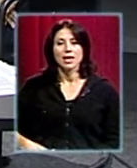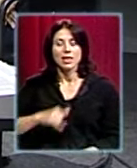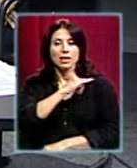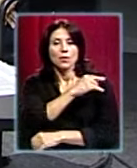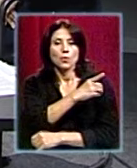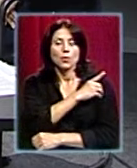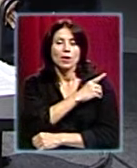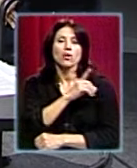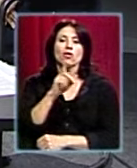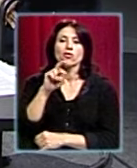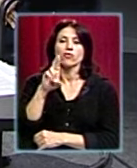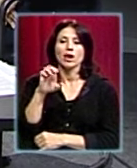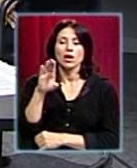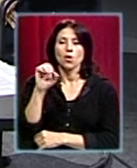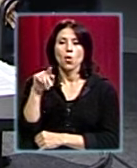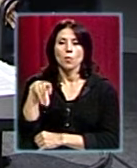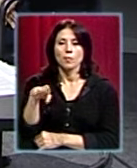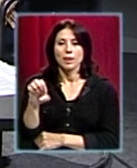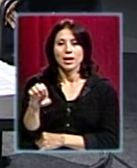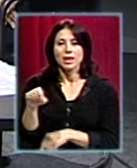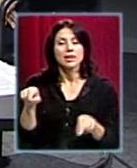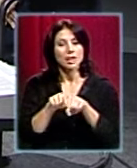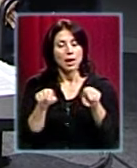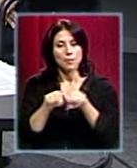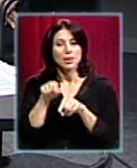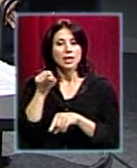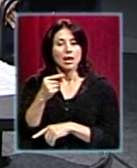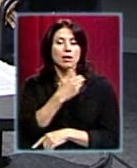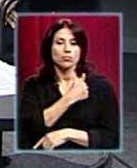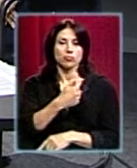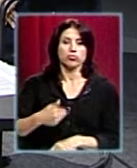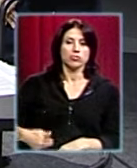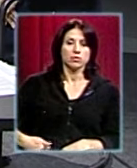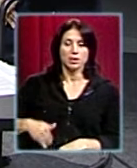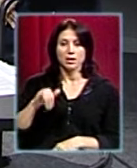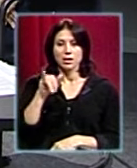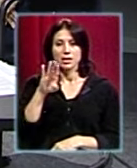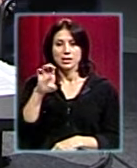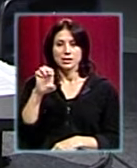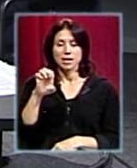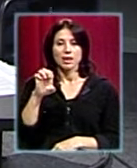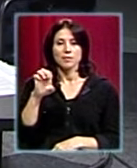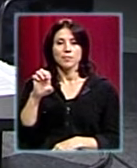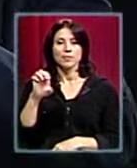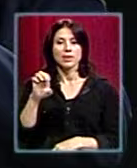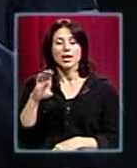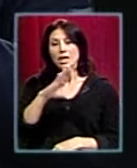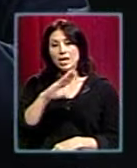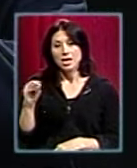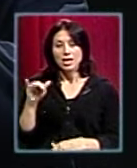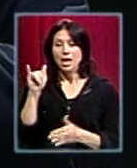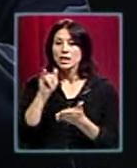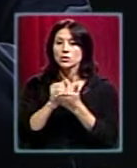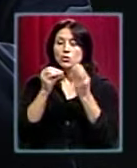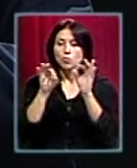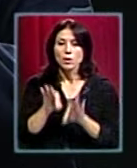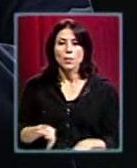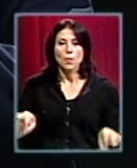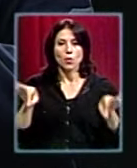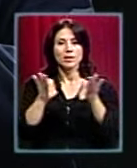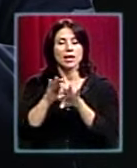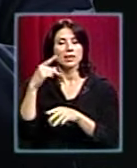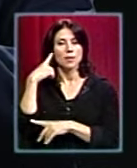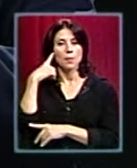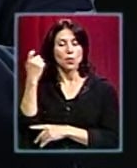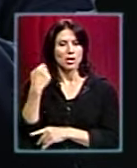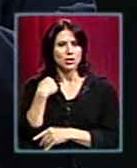Recope, fue presidente ejecutivo de el ICE, y esto es muy importante porque